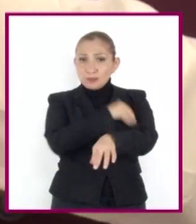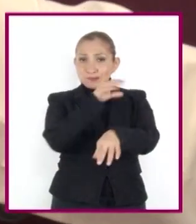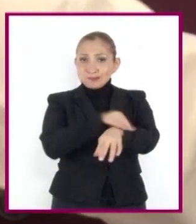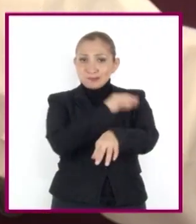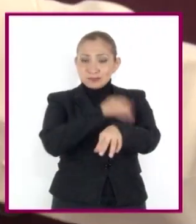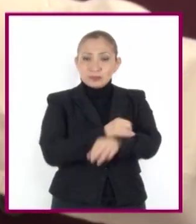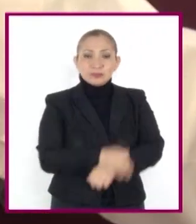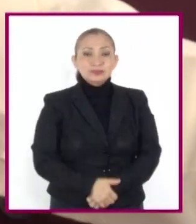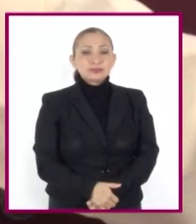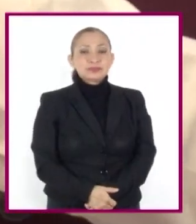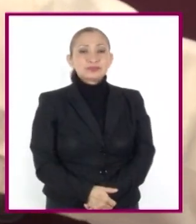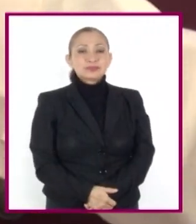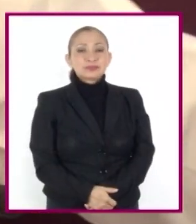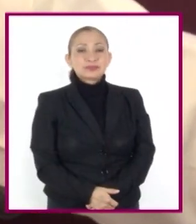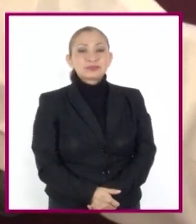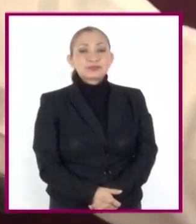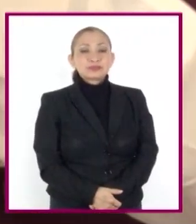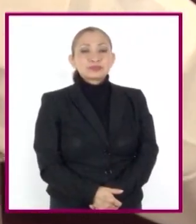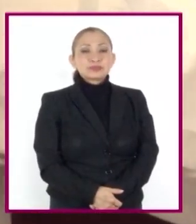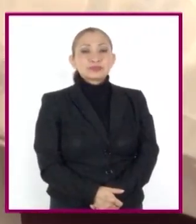electrizado.